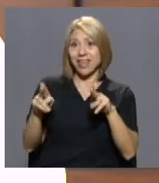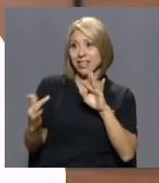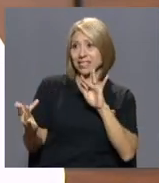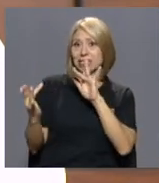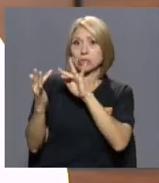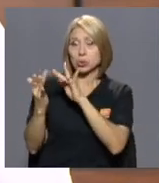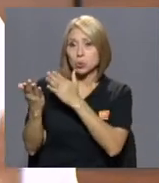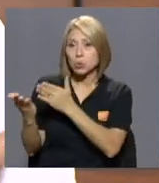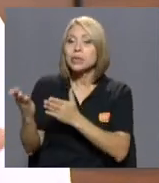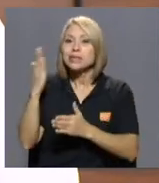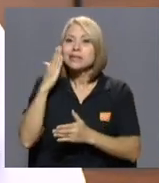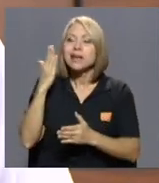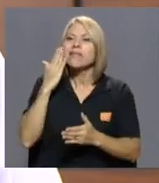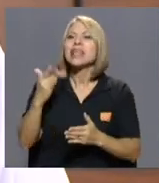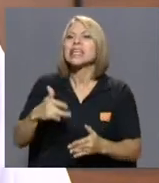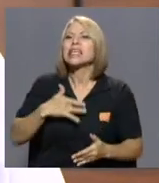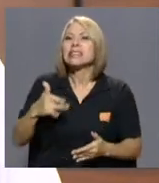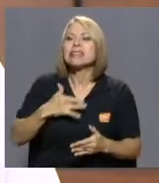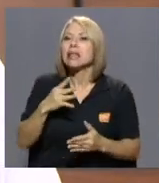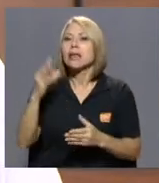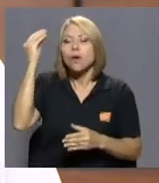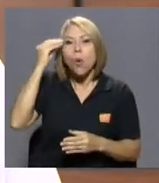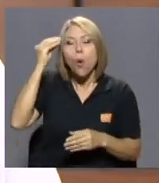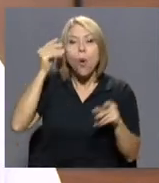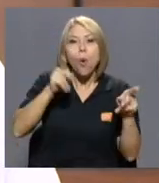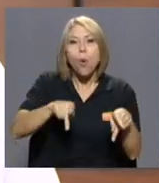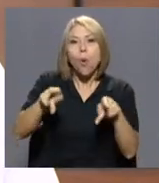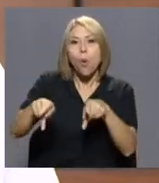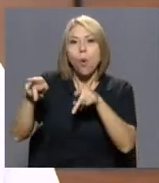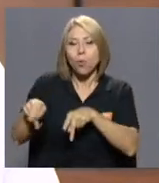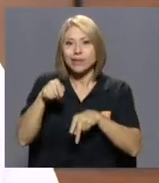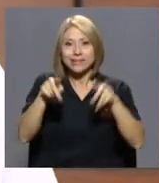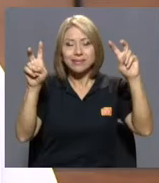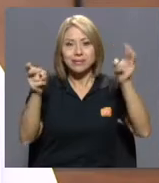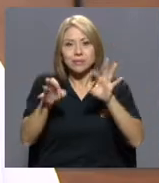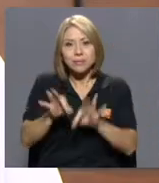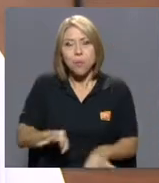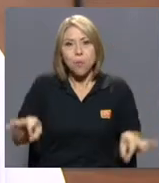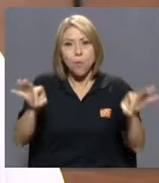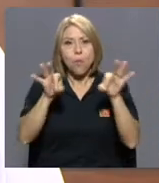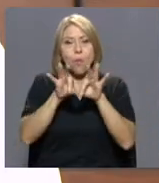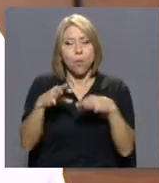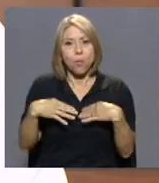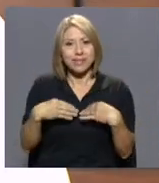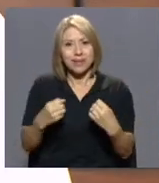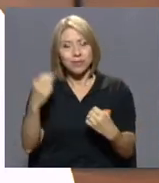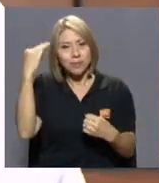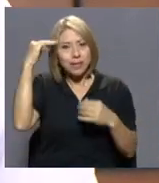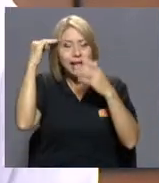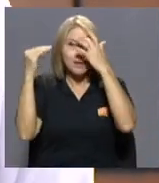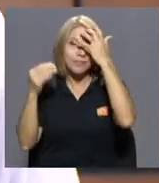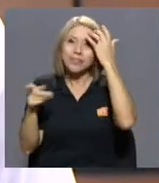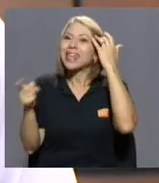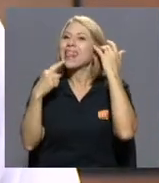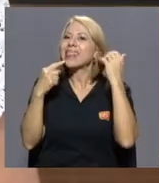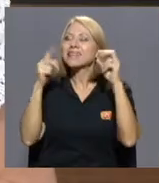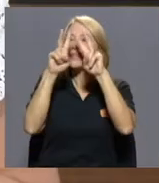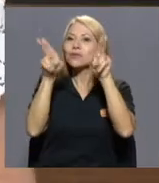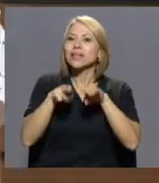poco saber cuál es el sentir también de la ciudadanía al respecto de un tema tan importante como la salud mental. Nani, ¿qué dicen nuestras